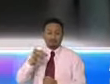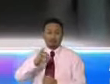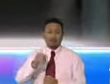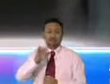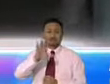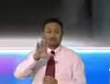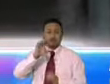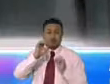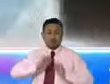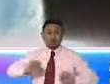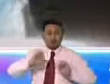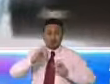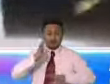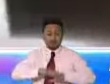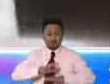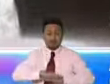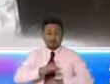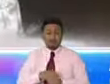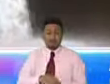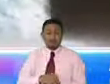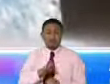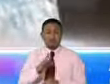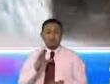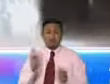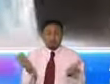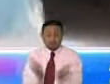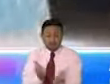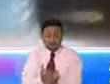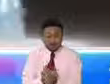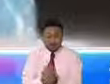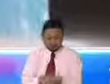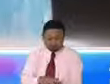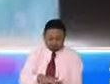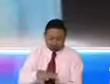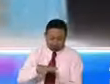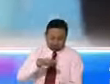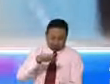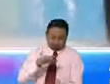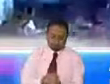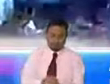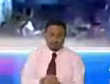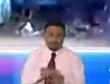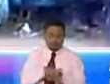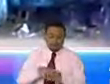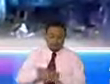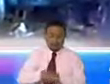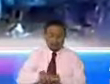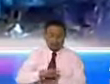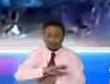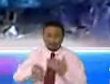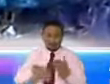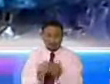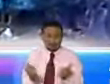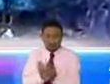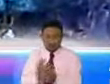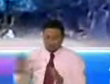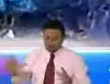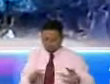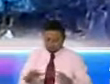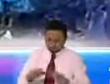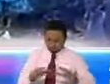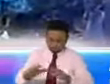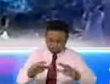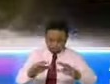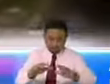octubre se debió a la acumulación de basura. El río habría arrastrado todo tipo de desperdicio, lo que ocasionó